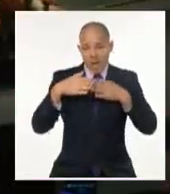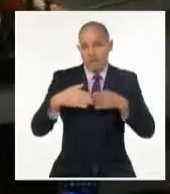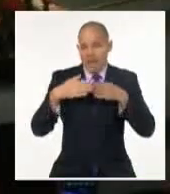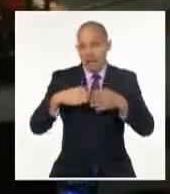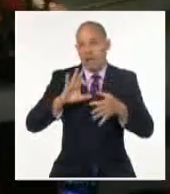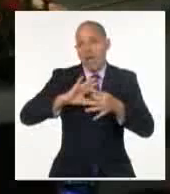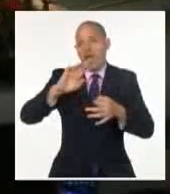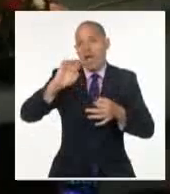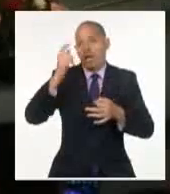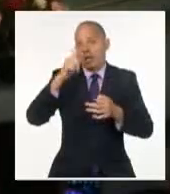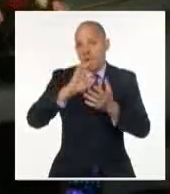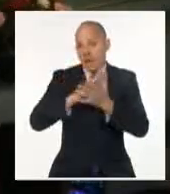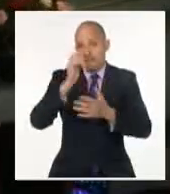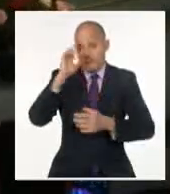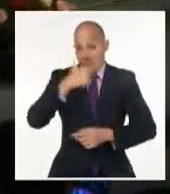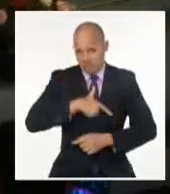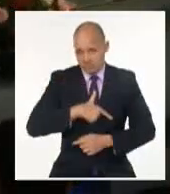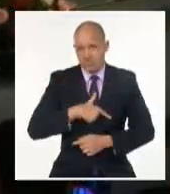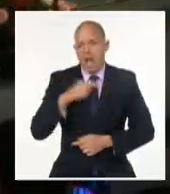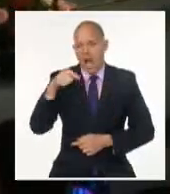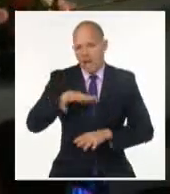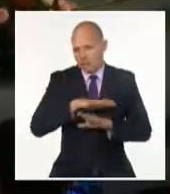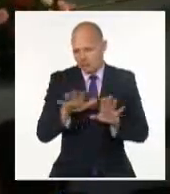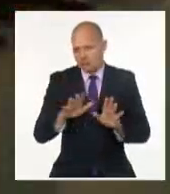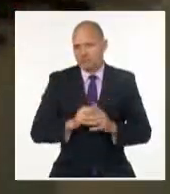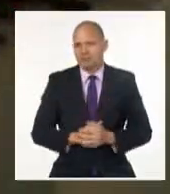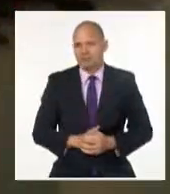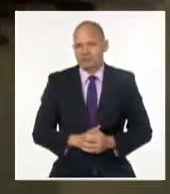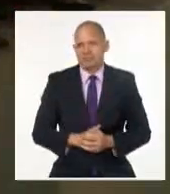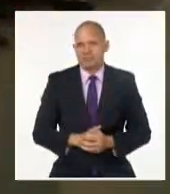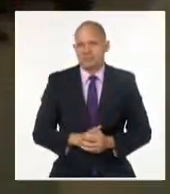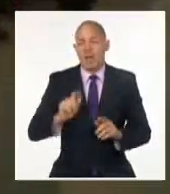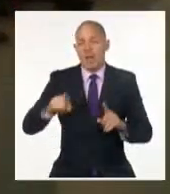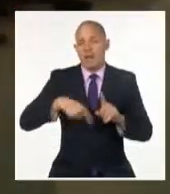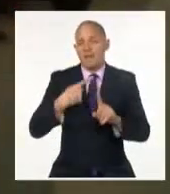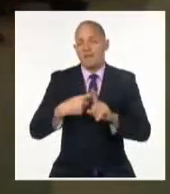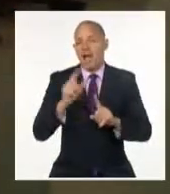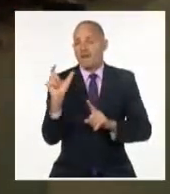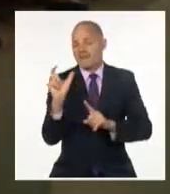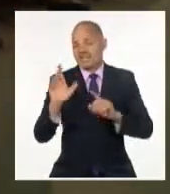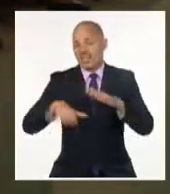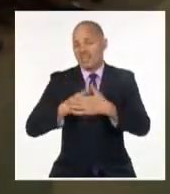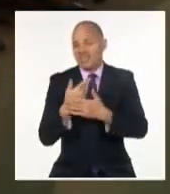Granma y el Día de las FARC. Lisette Márquez, Canal Cubano de Noticias.